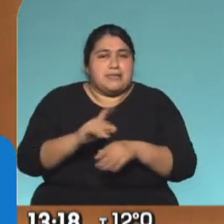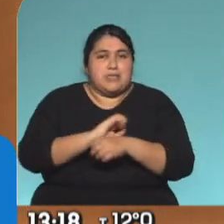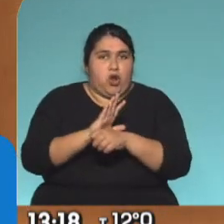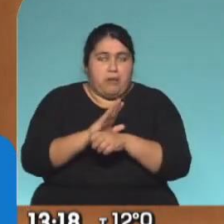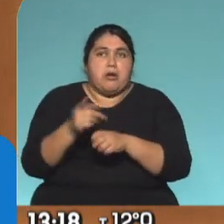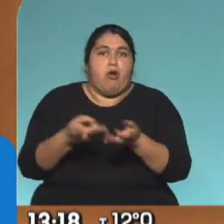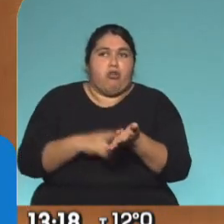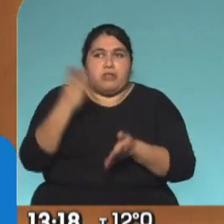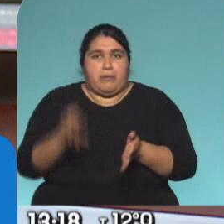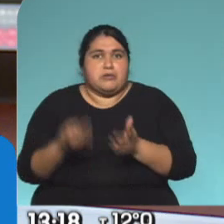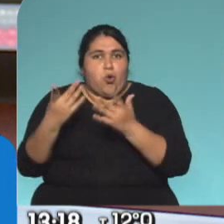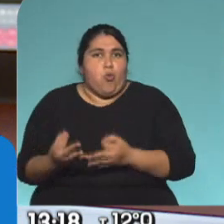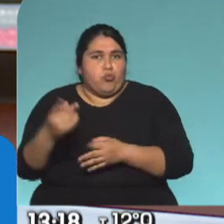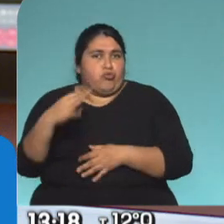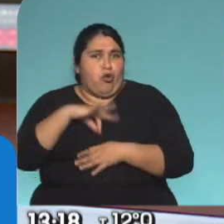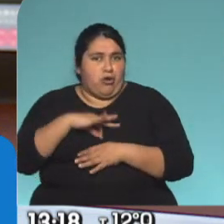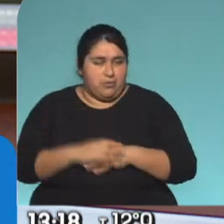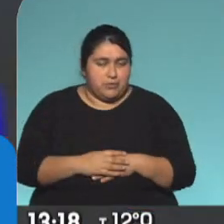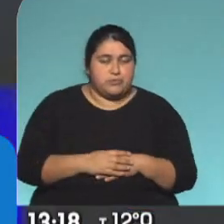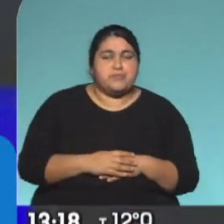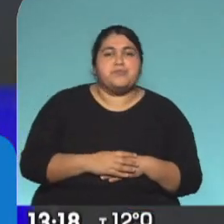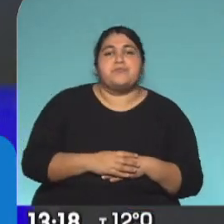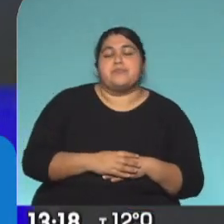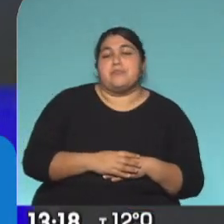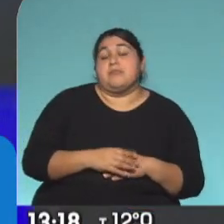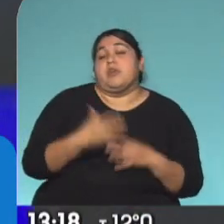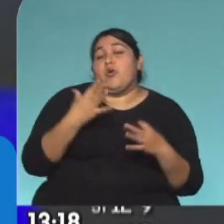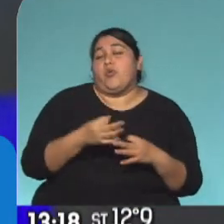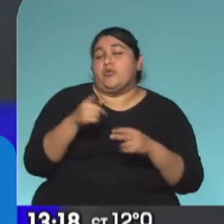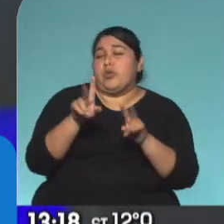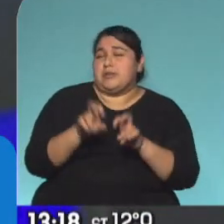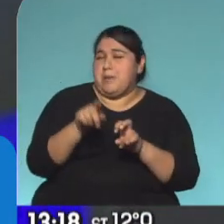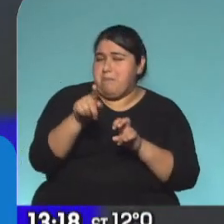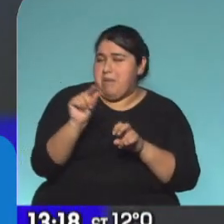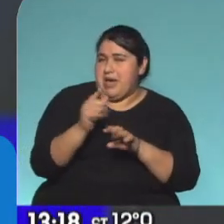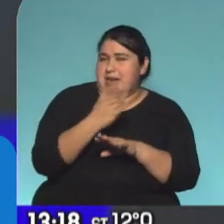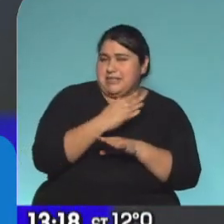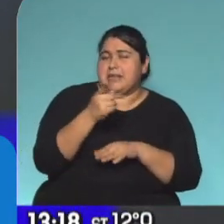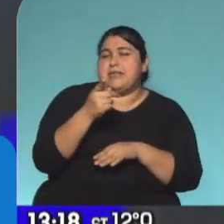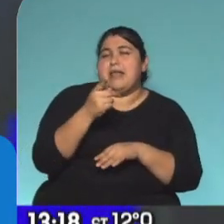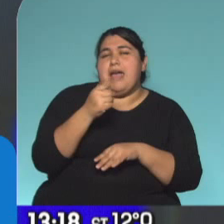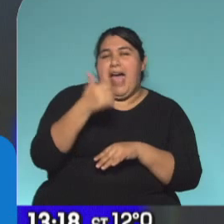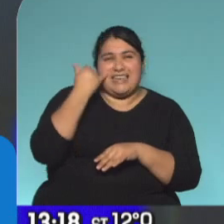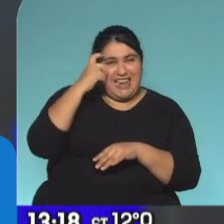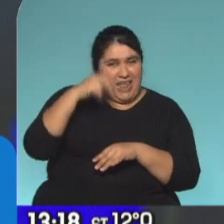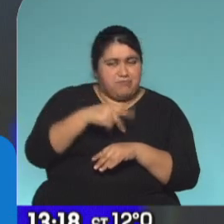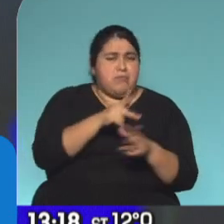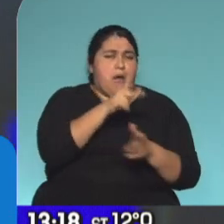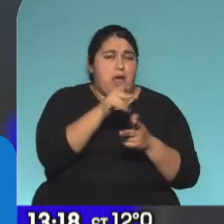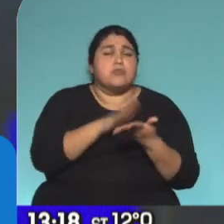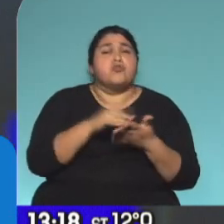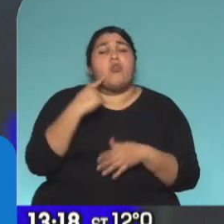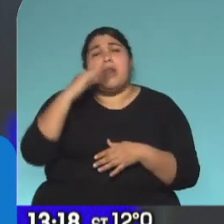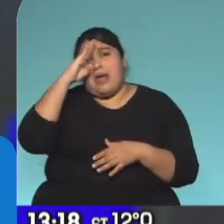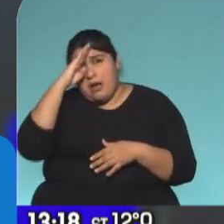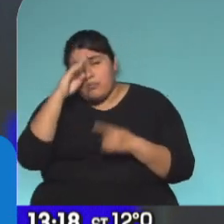centro de la discusión. Sí, pero fíjense la coincidencia con lo que mencionaba Yelén, tanto en el caso de Jair